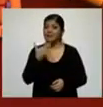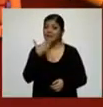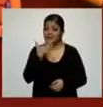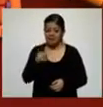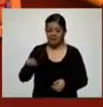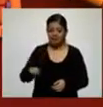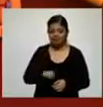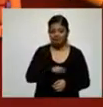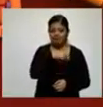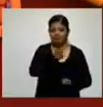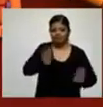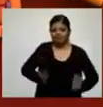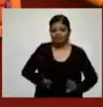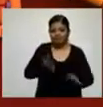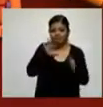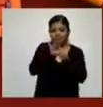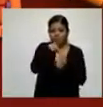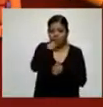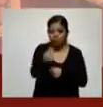edad.